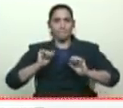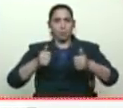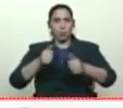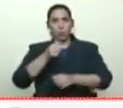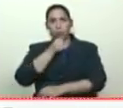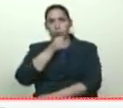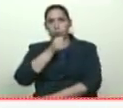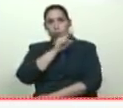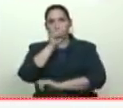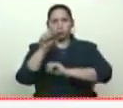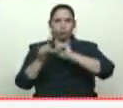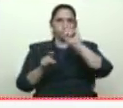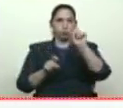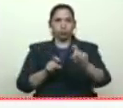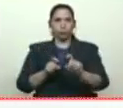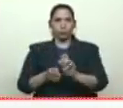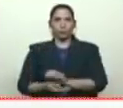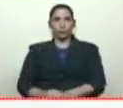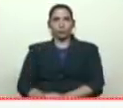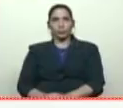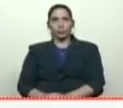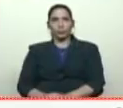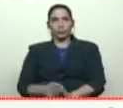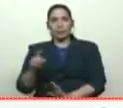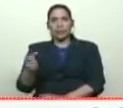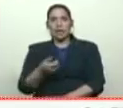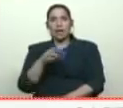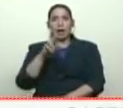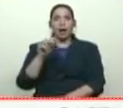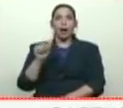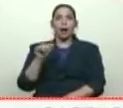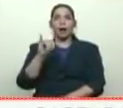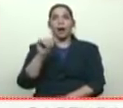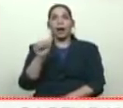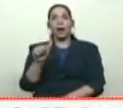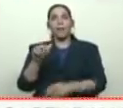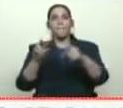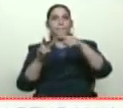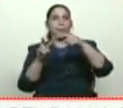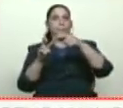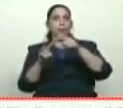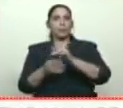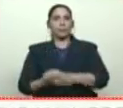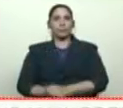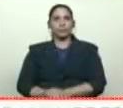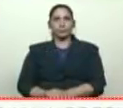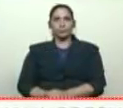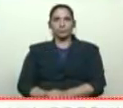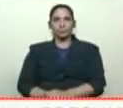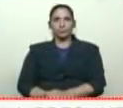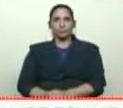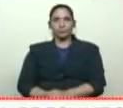ronda de preguntas y la primera la efectúa Graya Casella por Venezolana de Televisión.